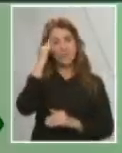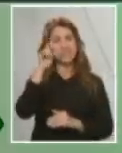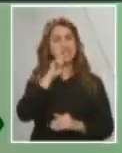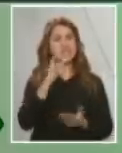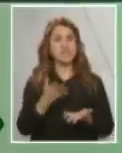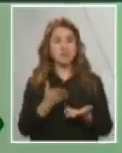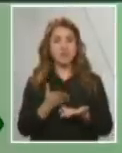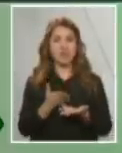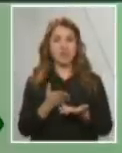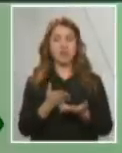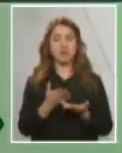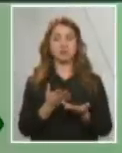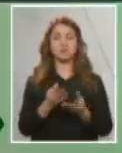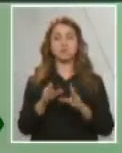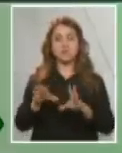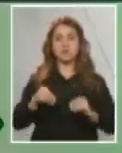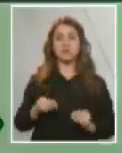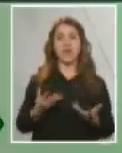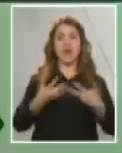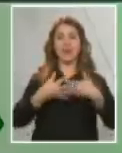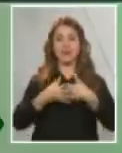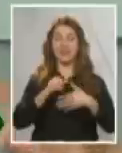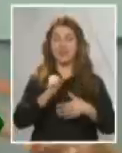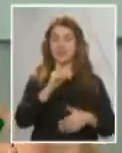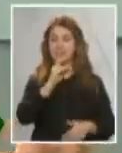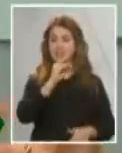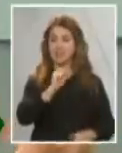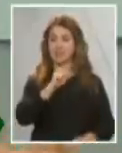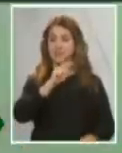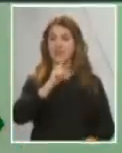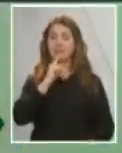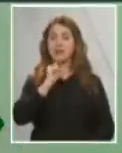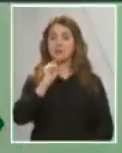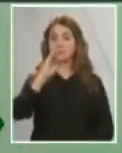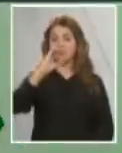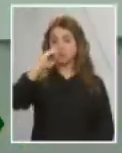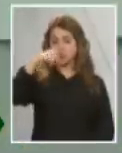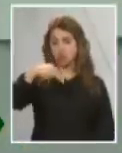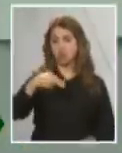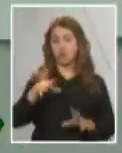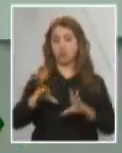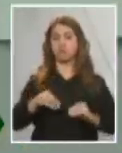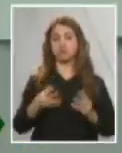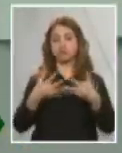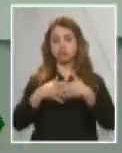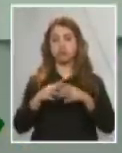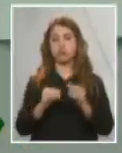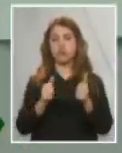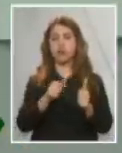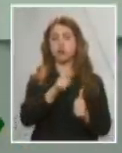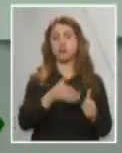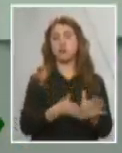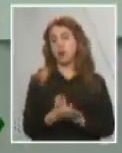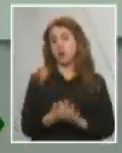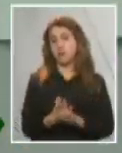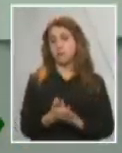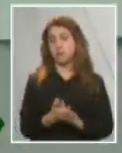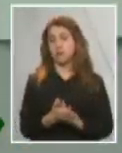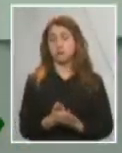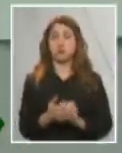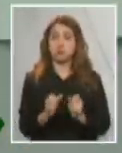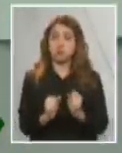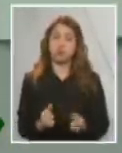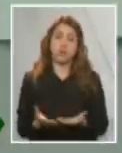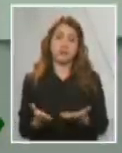significar una adaptación. Ya vimos este caso de Lázaro, pero ¿qué otras adaptaciones a ti te han sido muy útiles? No sé, puede